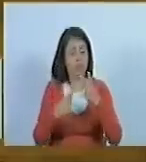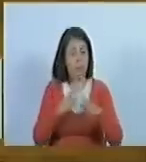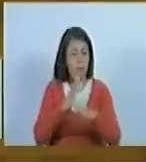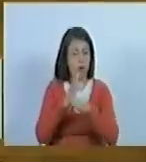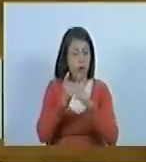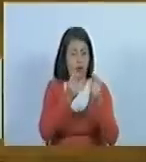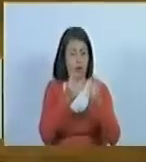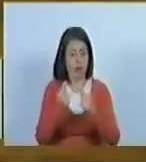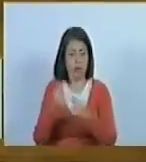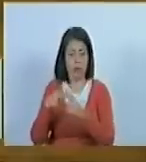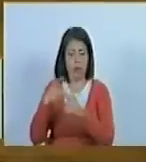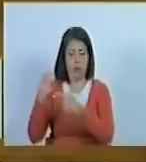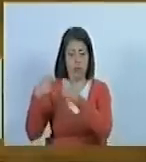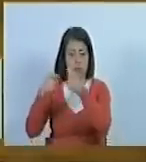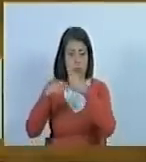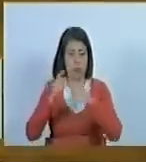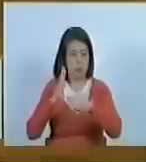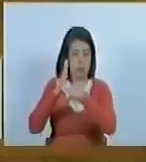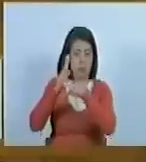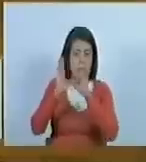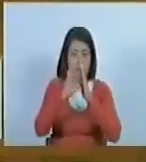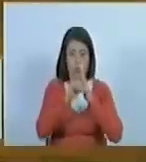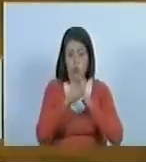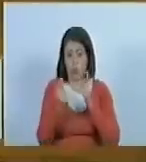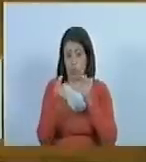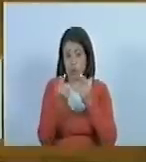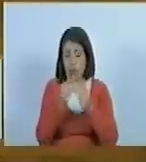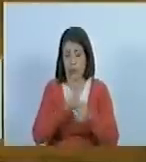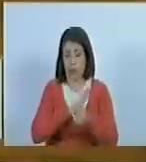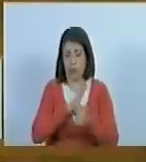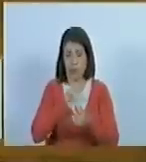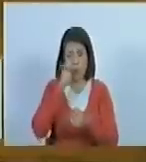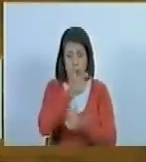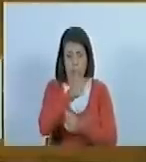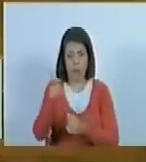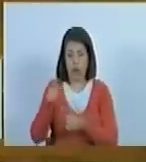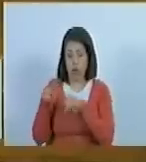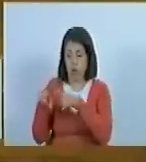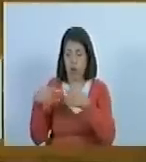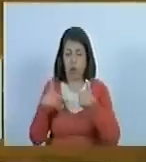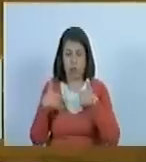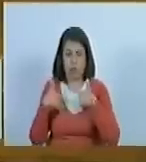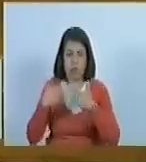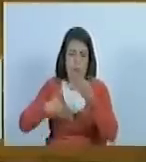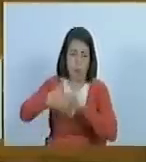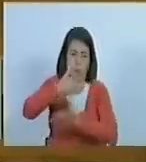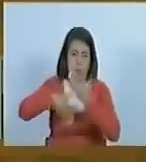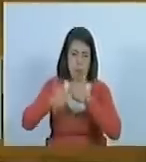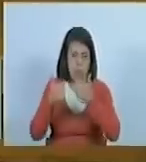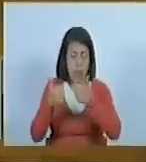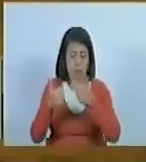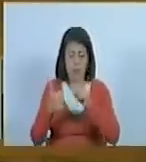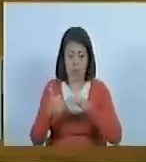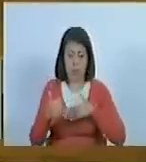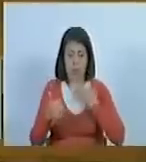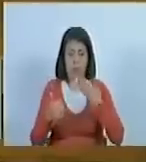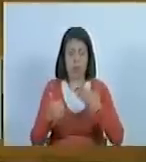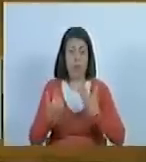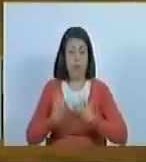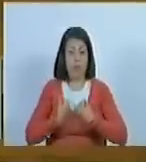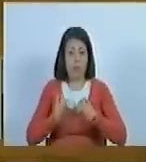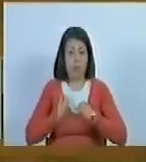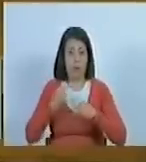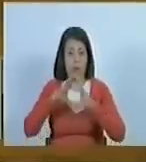económicos, financieros y comerciales, robo de activos del pueblo, que a quienes sufren por estas acciones criminales. Vivimos en un